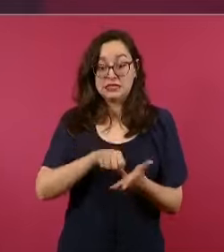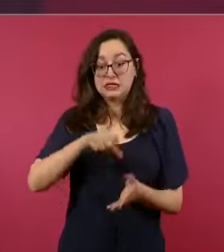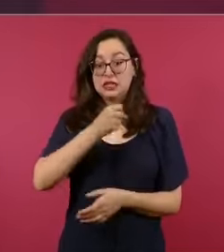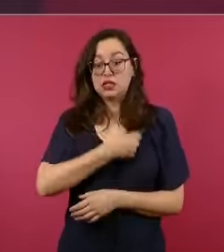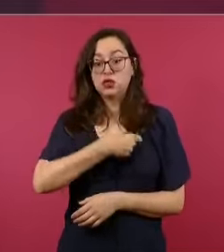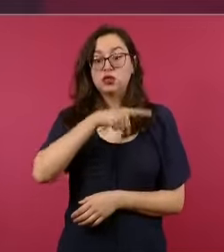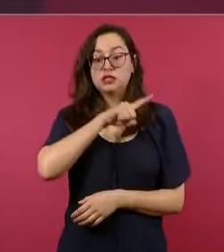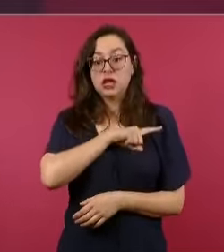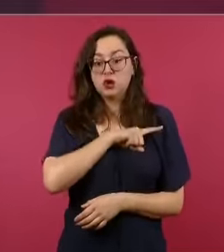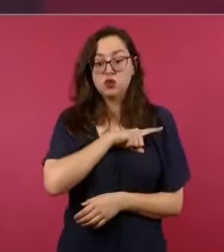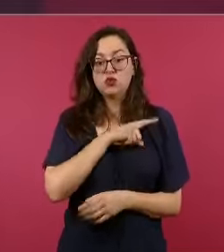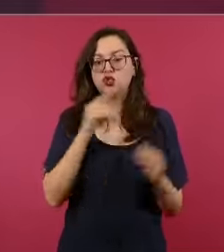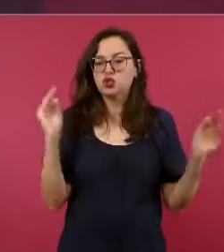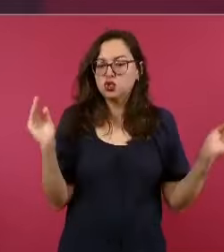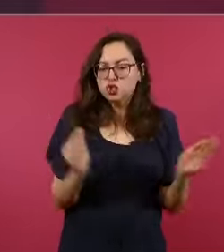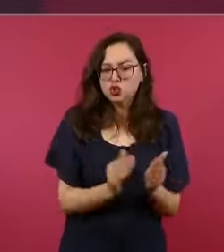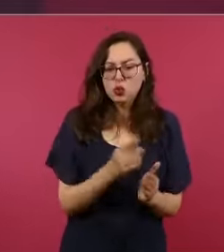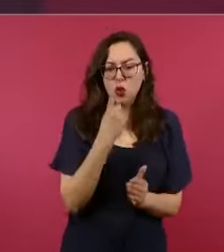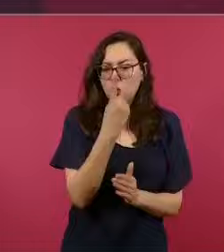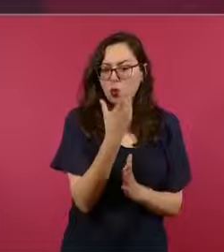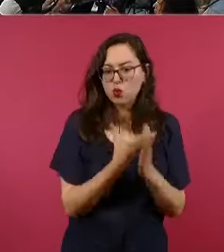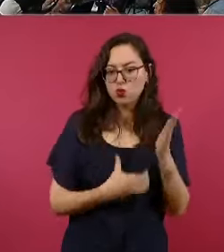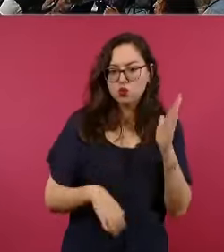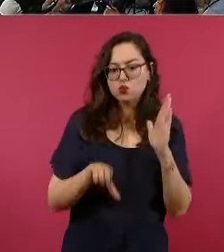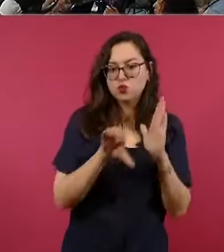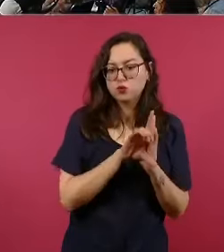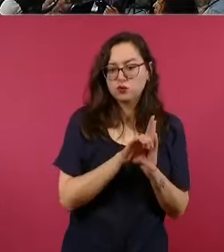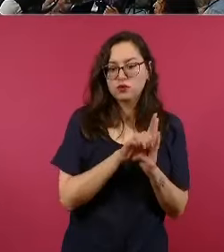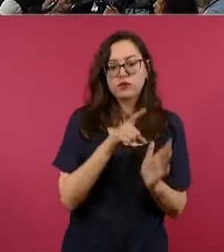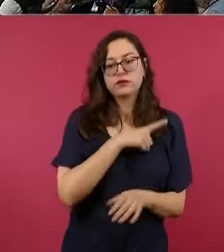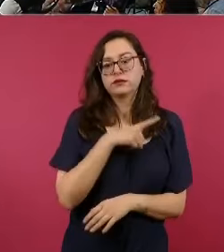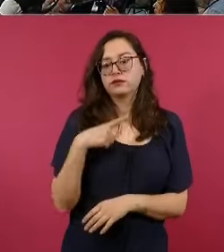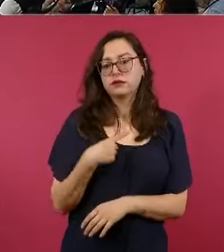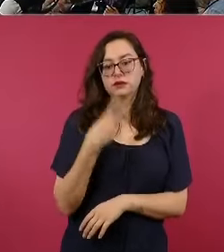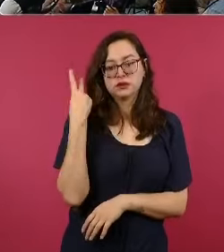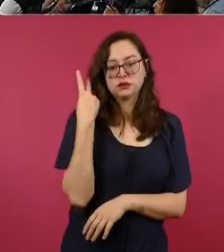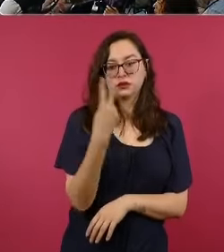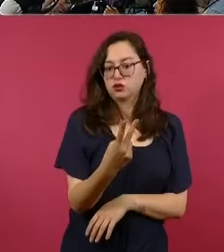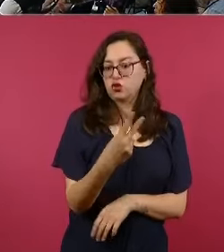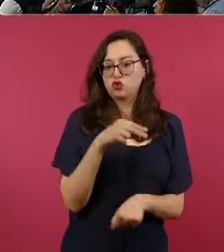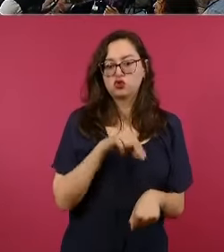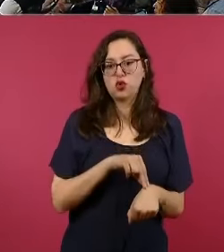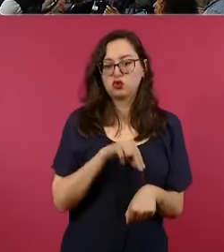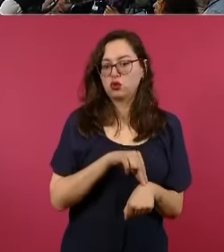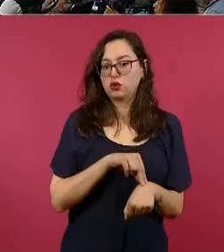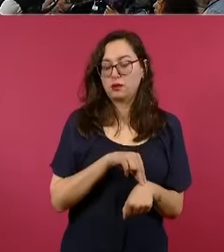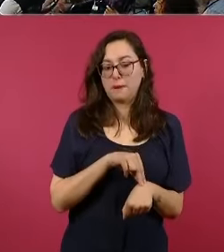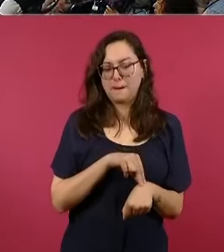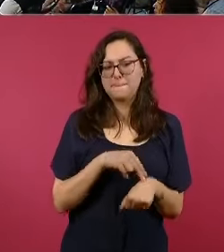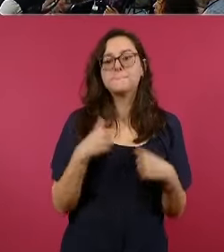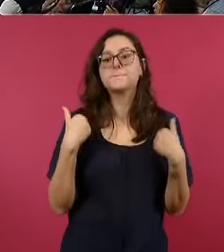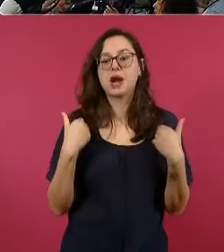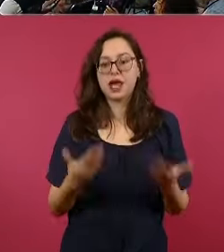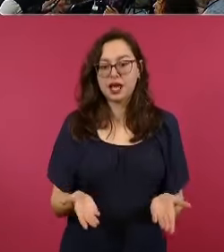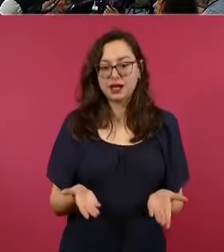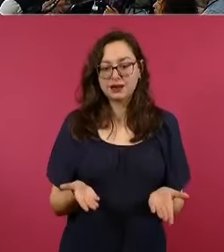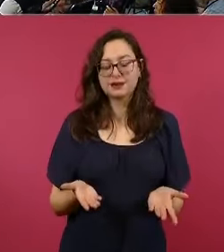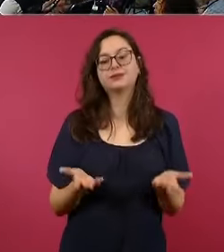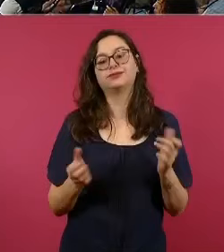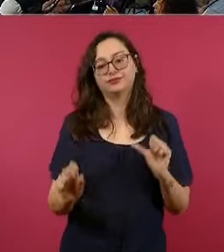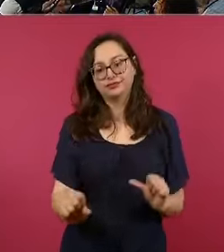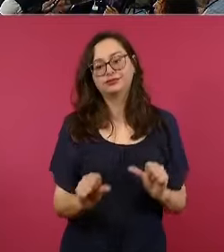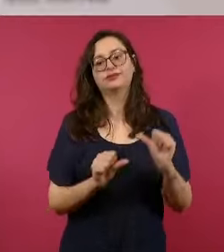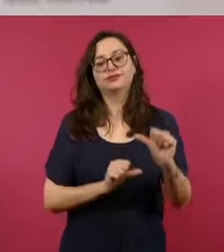que son los más pequeñitos tendrán ya dos médicos generales Con qué propósito que puedan atender